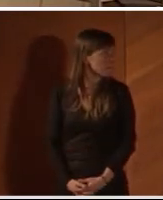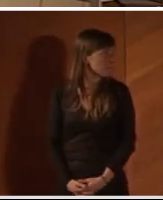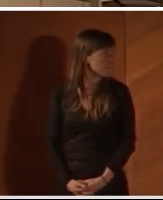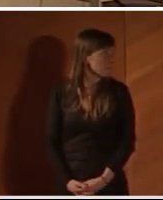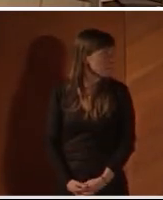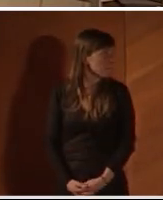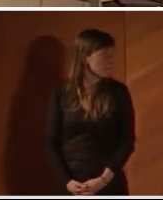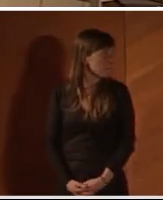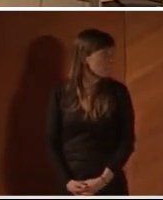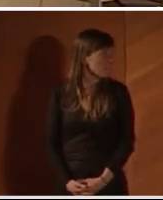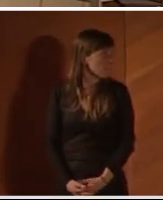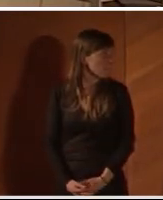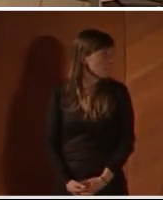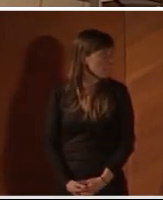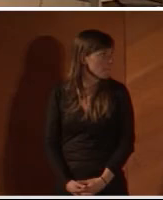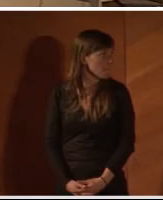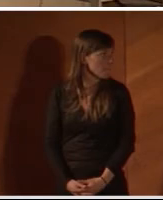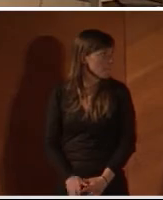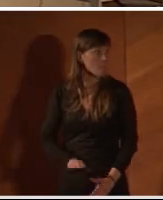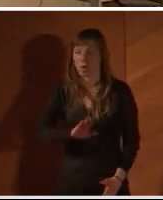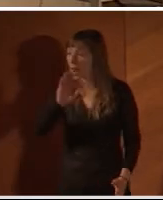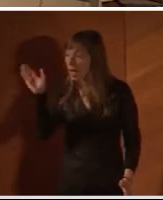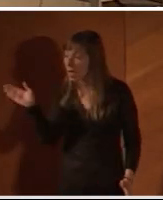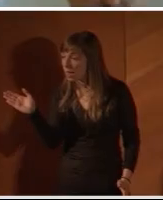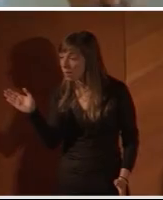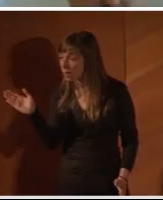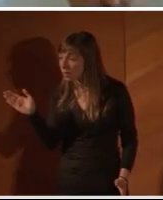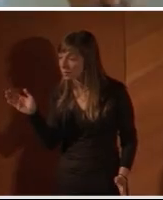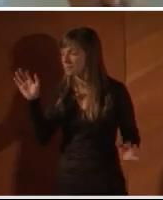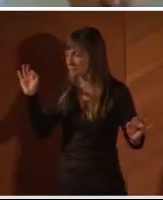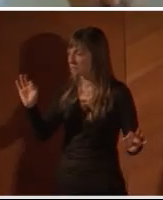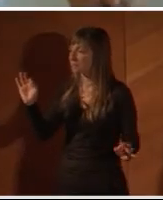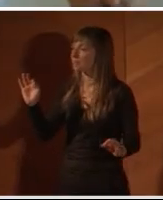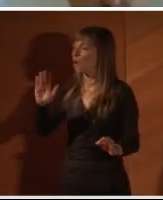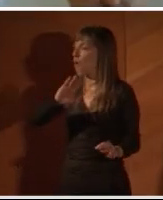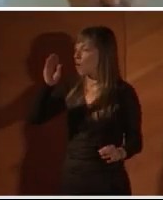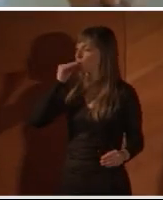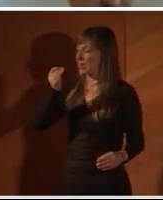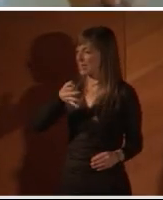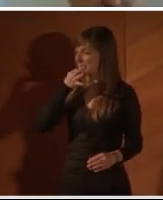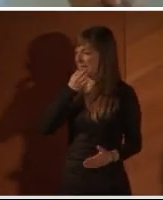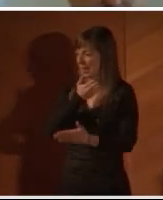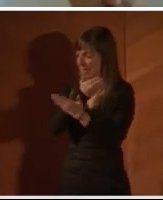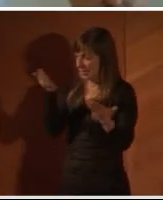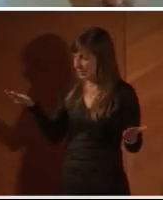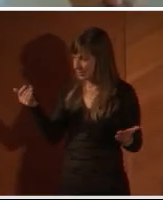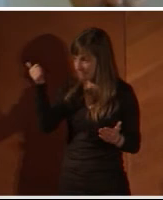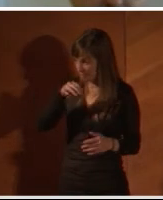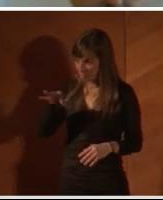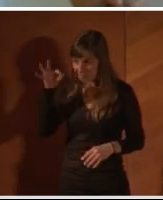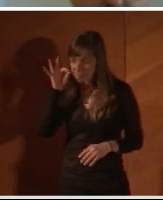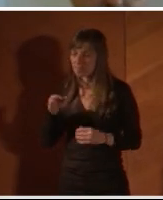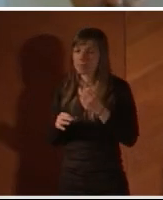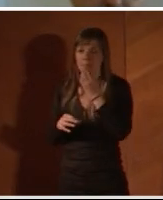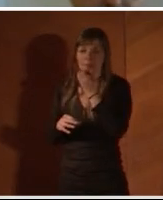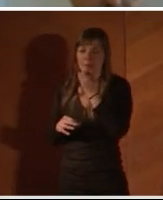Jordi Pérez. Hola. Ahí te tenemos. Hola, muy buenas tardes a todas y a todos.